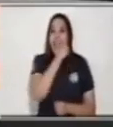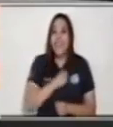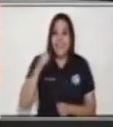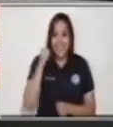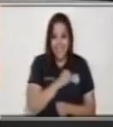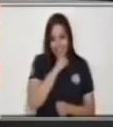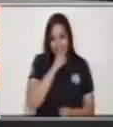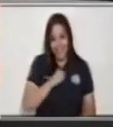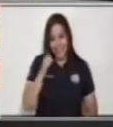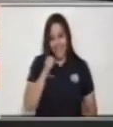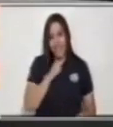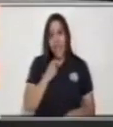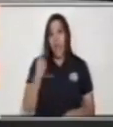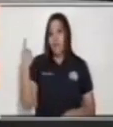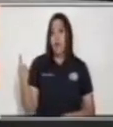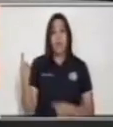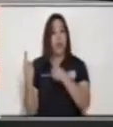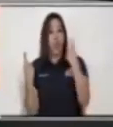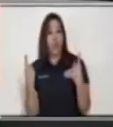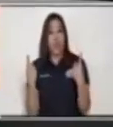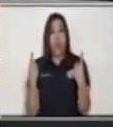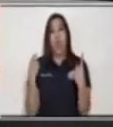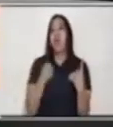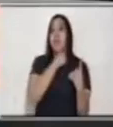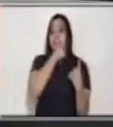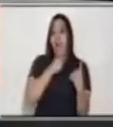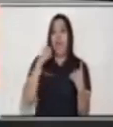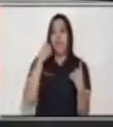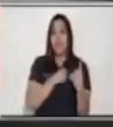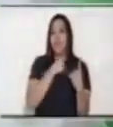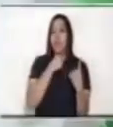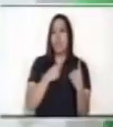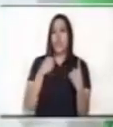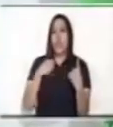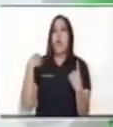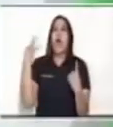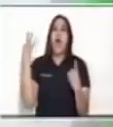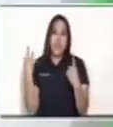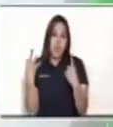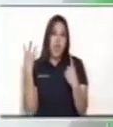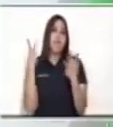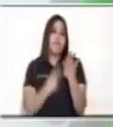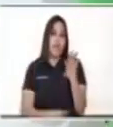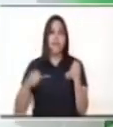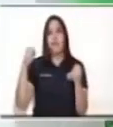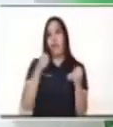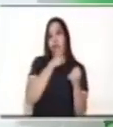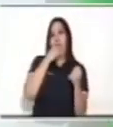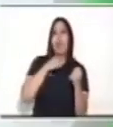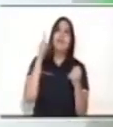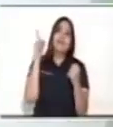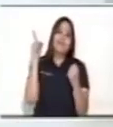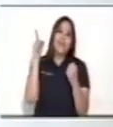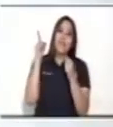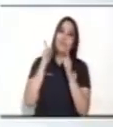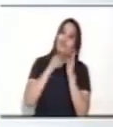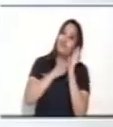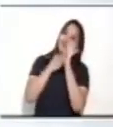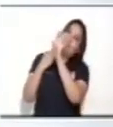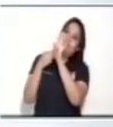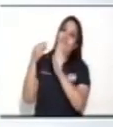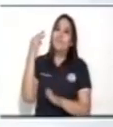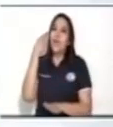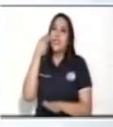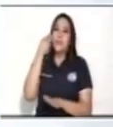canciones. Cada una cantó las canciones 3 veces para su mamá.